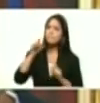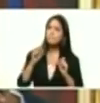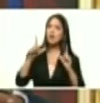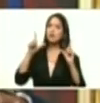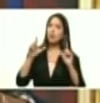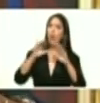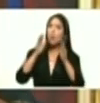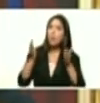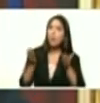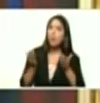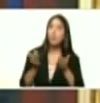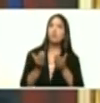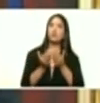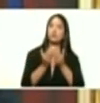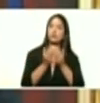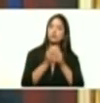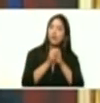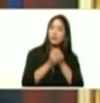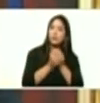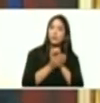mundo que se estaba, gestando por allí,